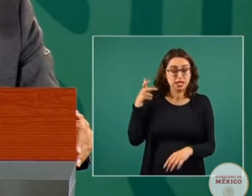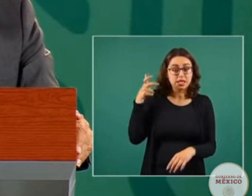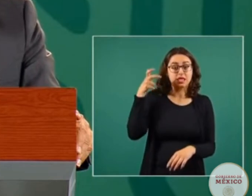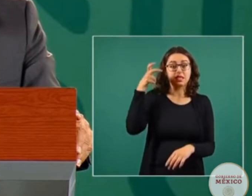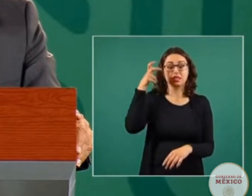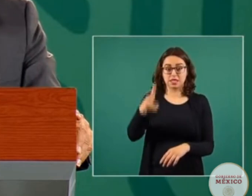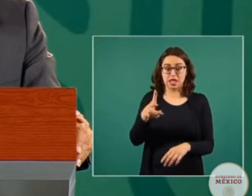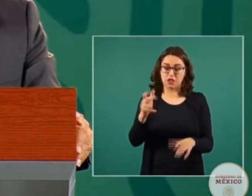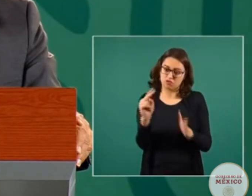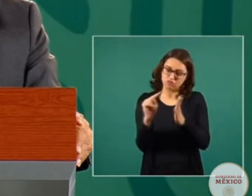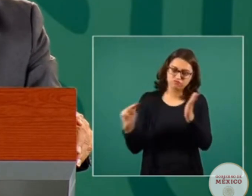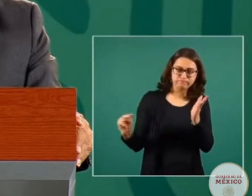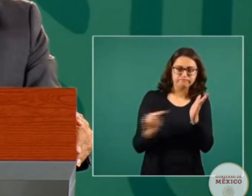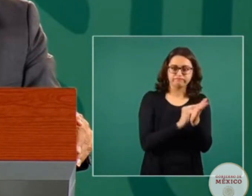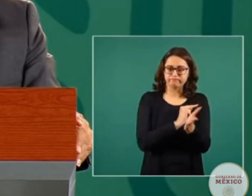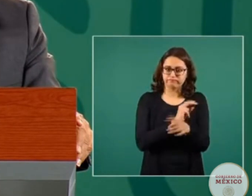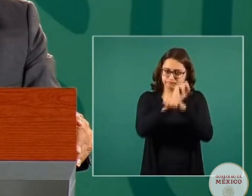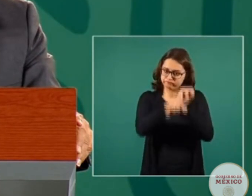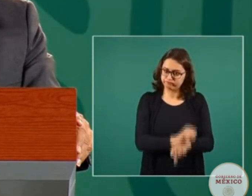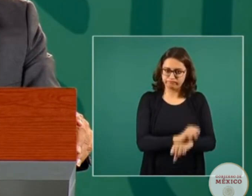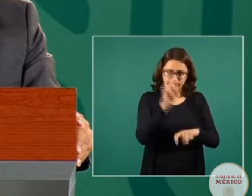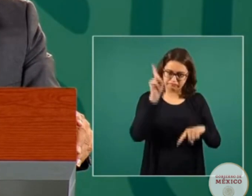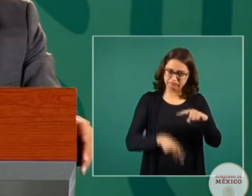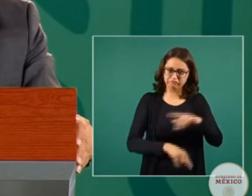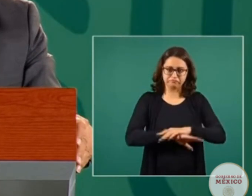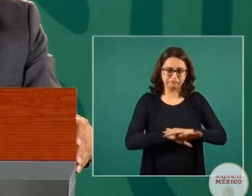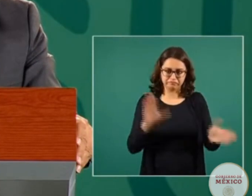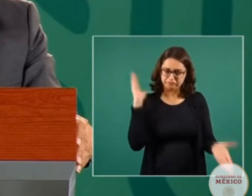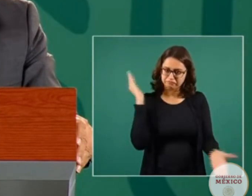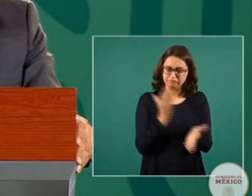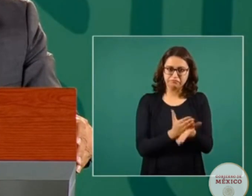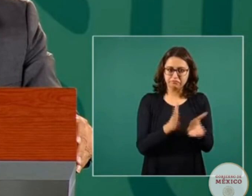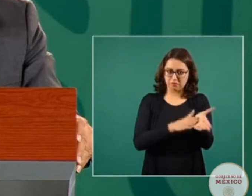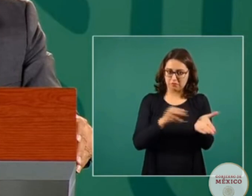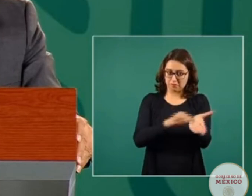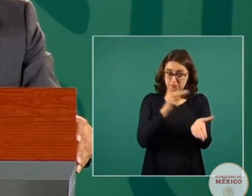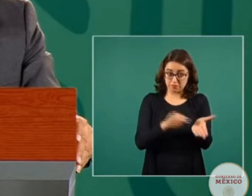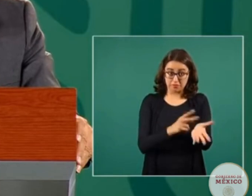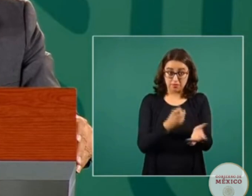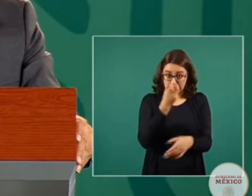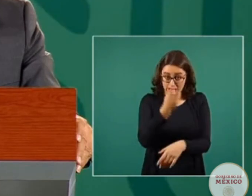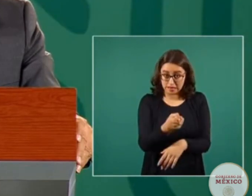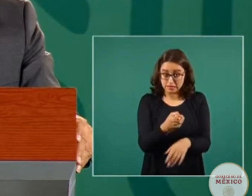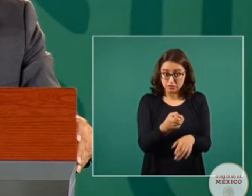firmó un decreto de abolición de la esclavitud.